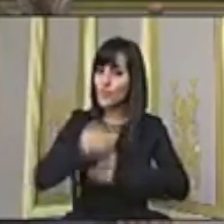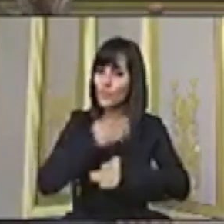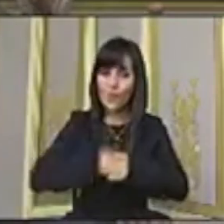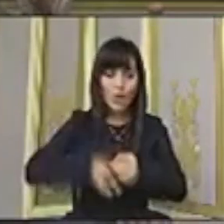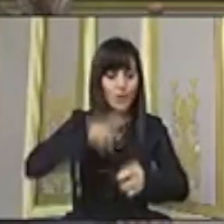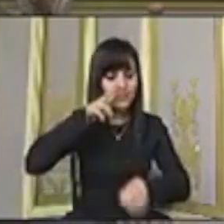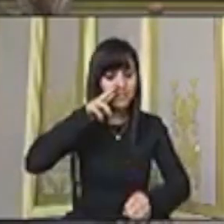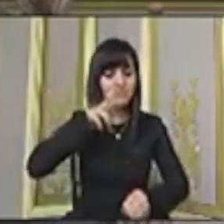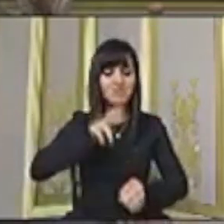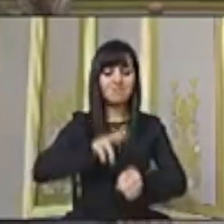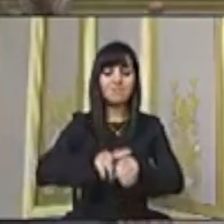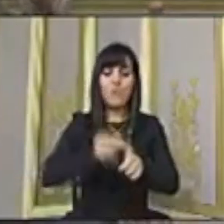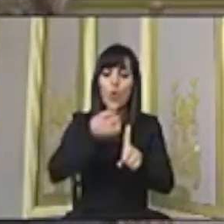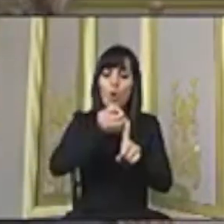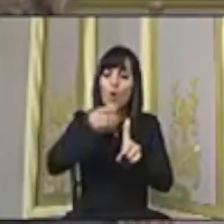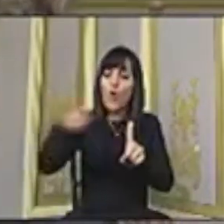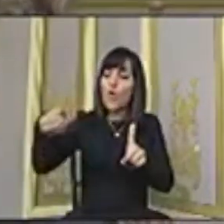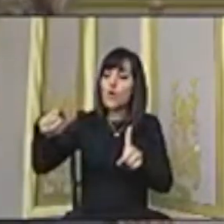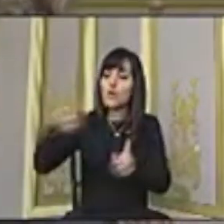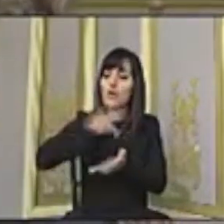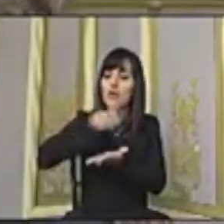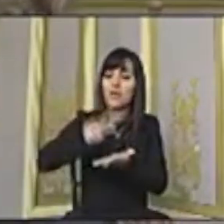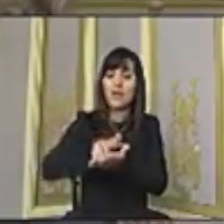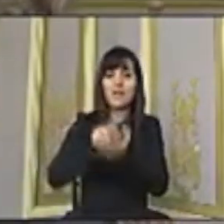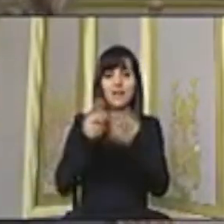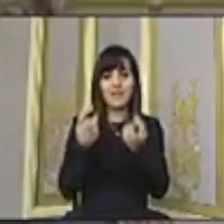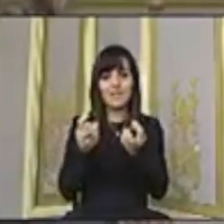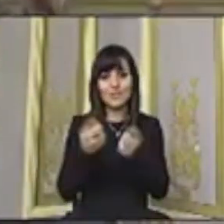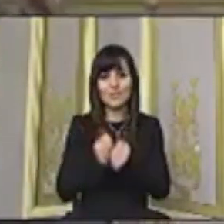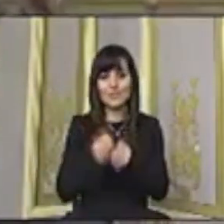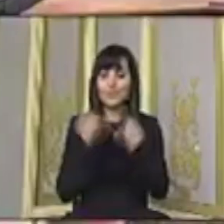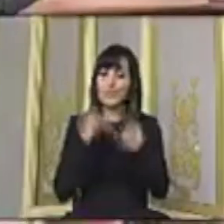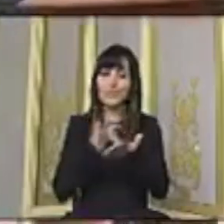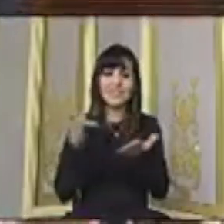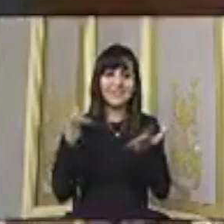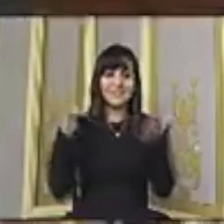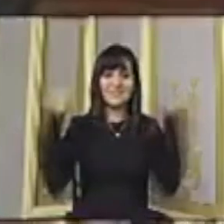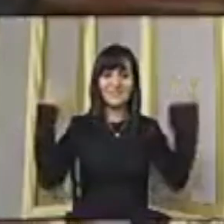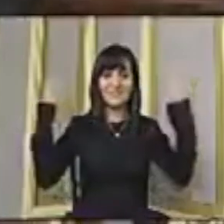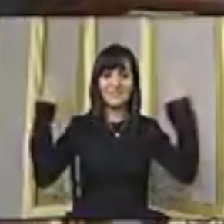responsables del orden y la legalidad. Muchas gracias.